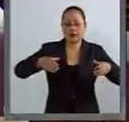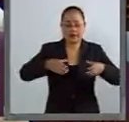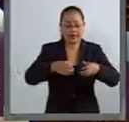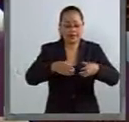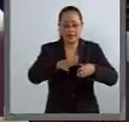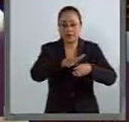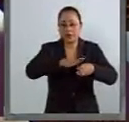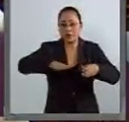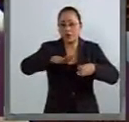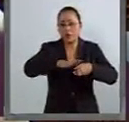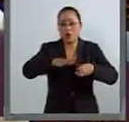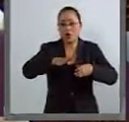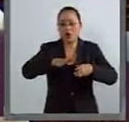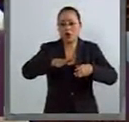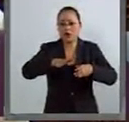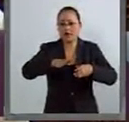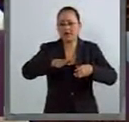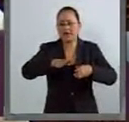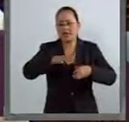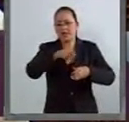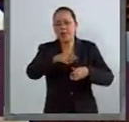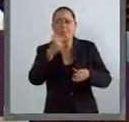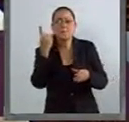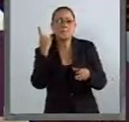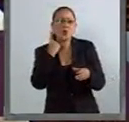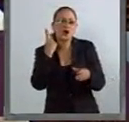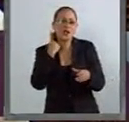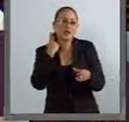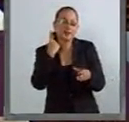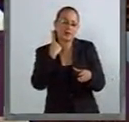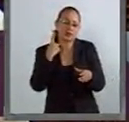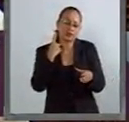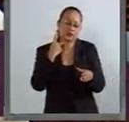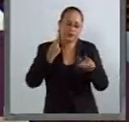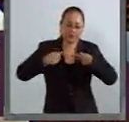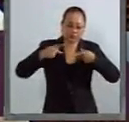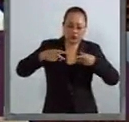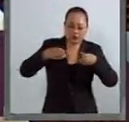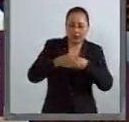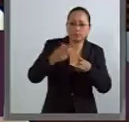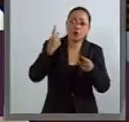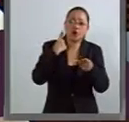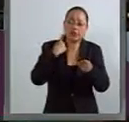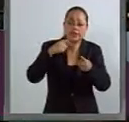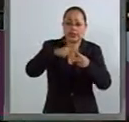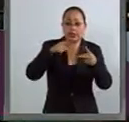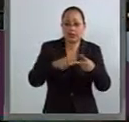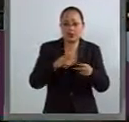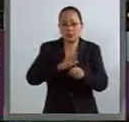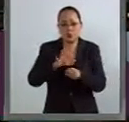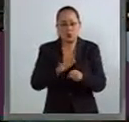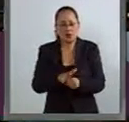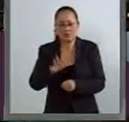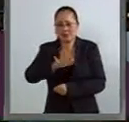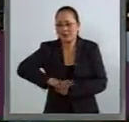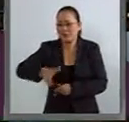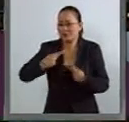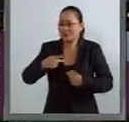podemos llamar así, los políticos y la política gozan de altos niveles de